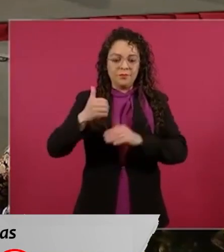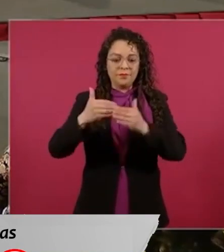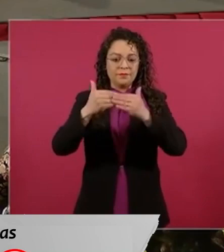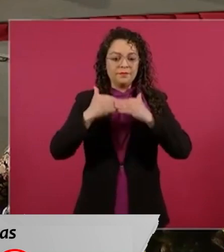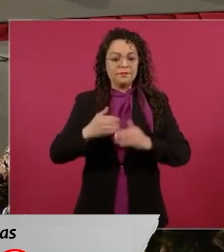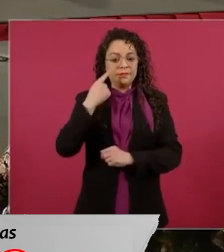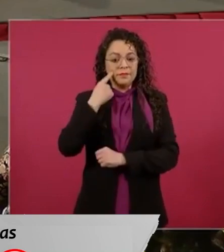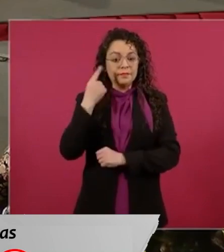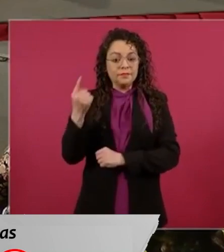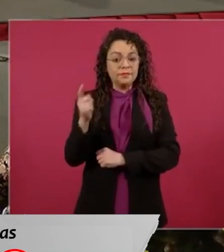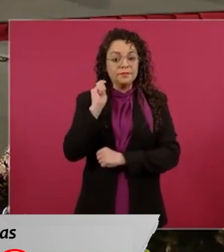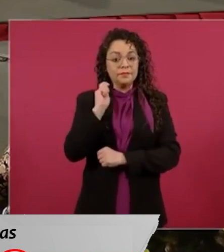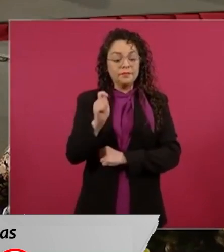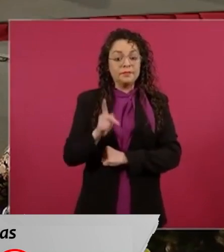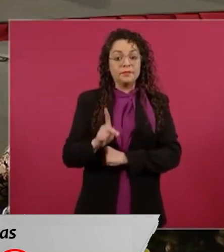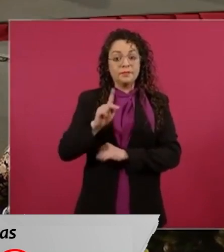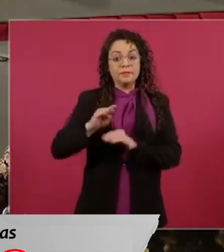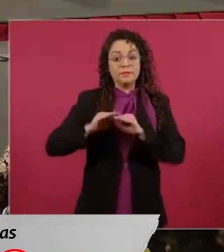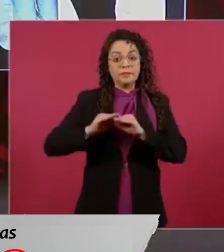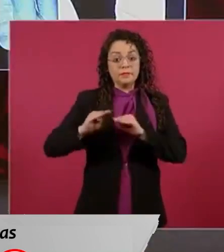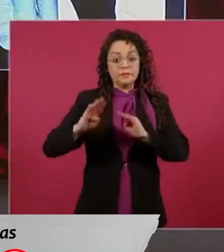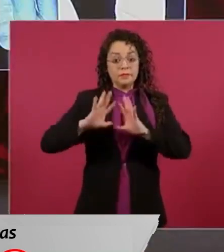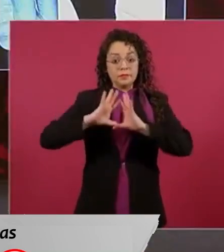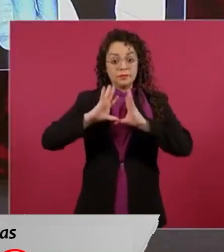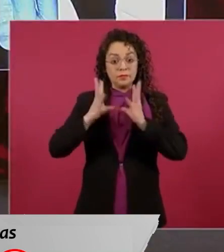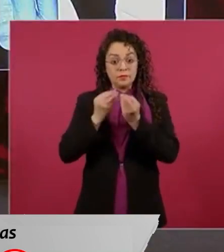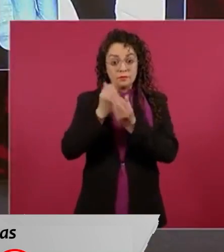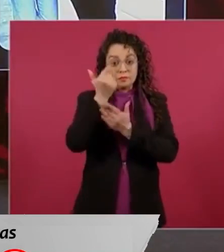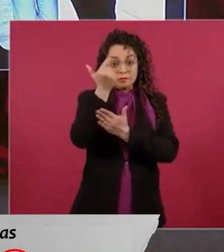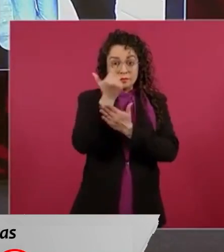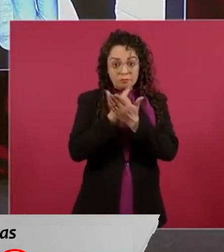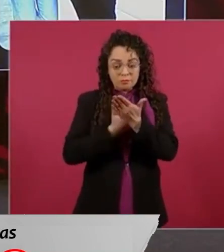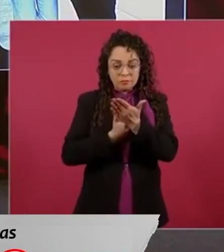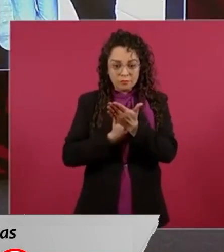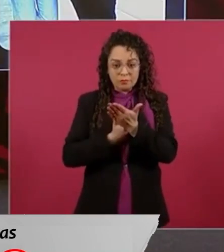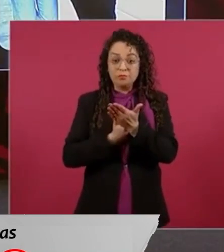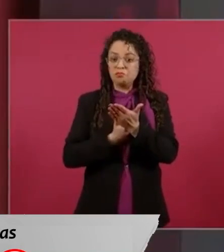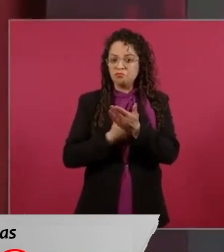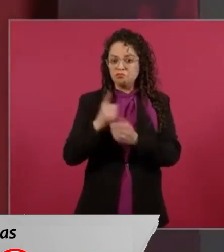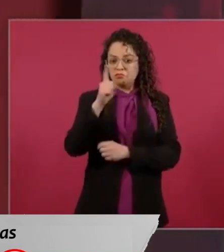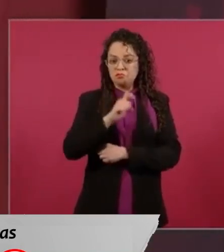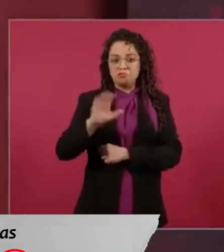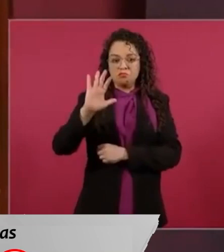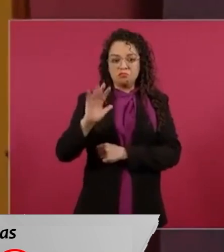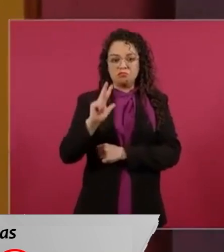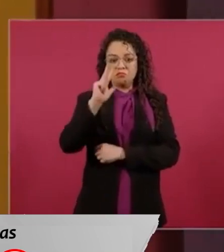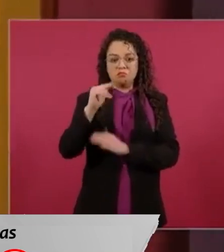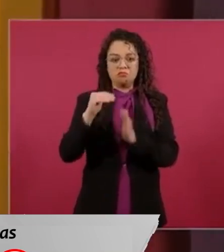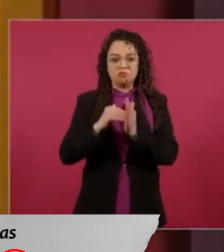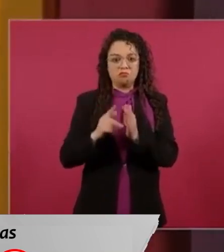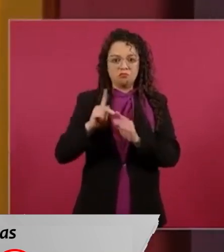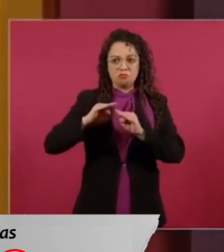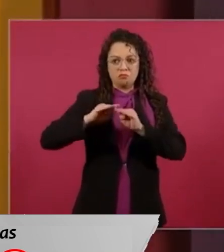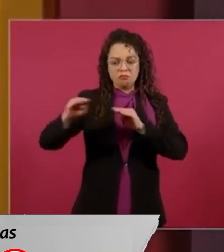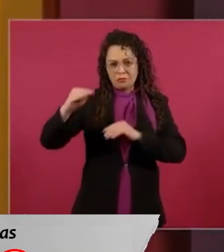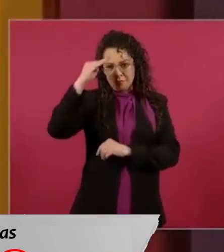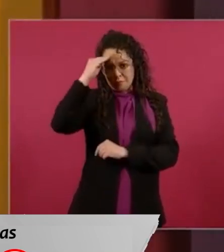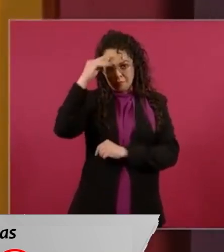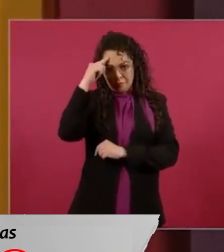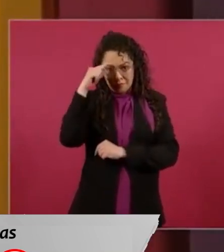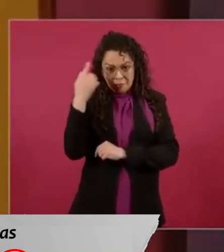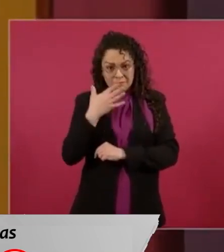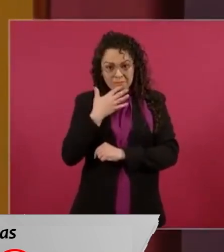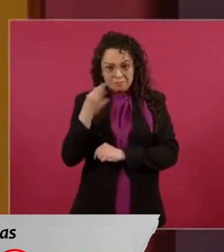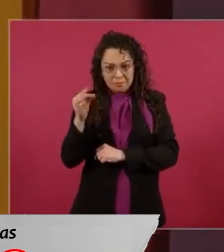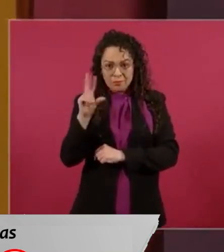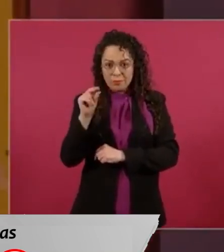recorridos. La suma del kilometraje que se ha recorrido. Se dice fácil hablar de 158 mil kilómetros. Eso